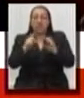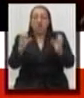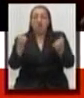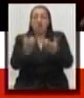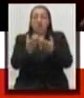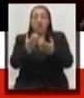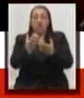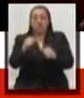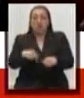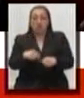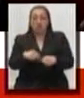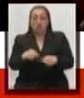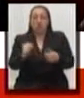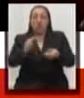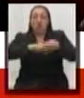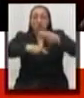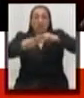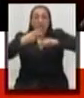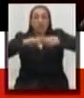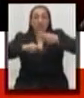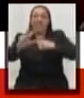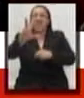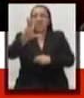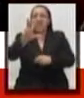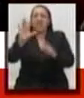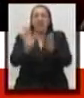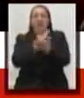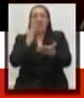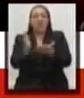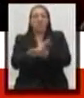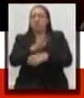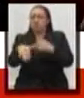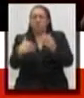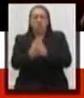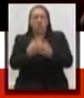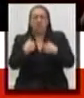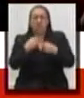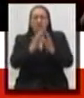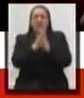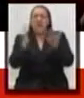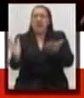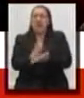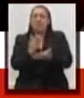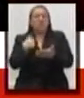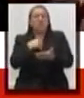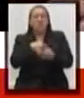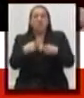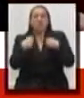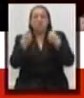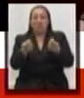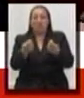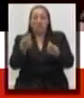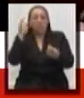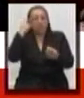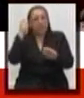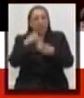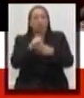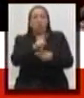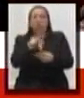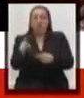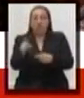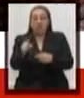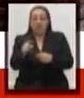Congreso, combinaciones de 3 libros. Todos recibirán 2 libros que hemos editado pensando en